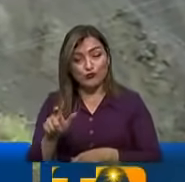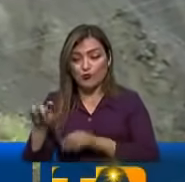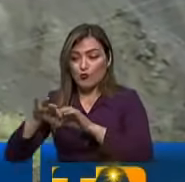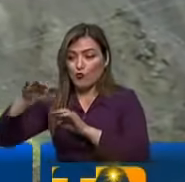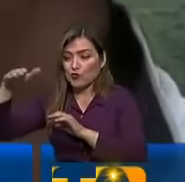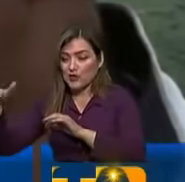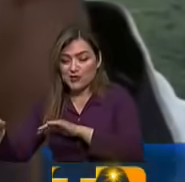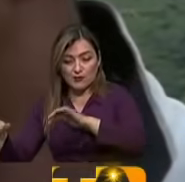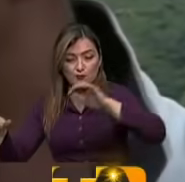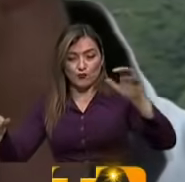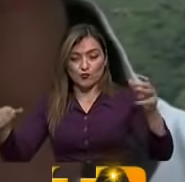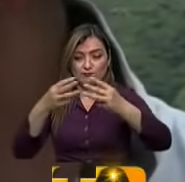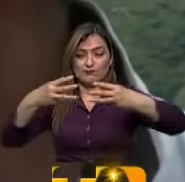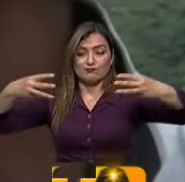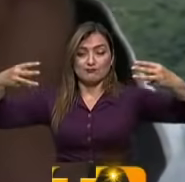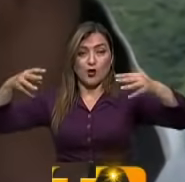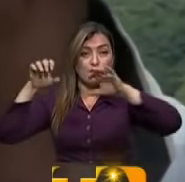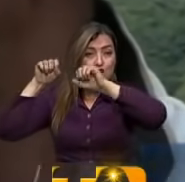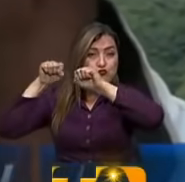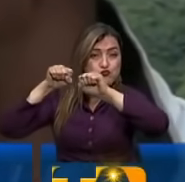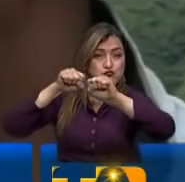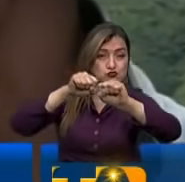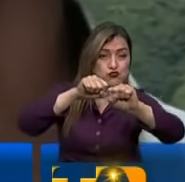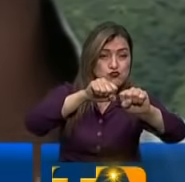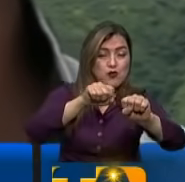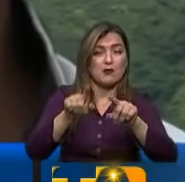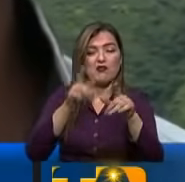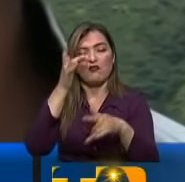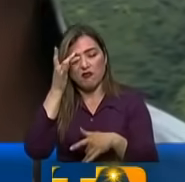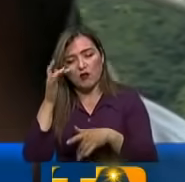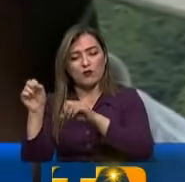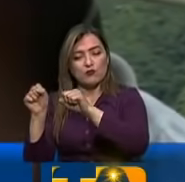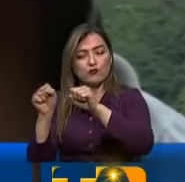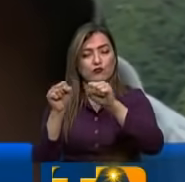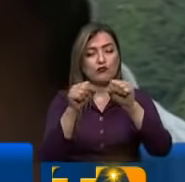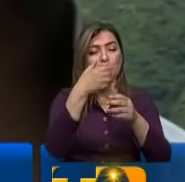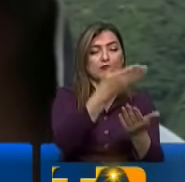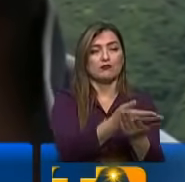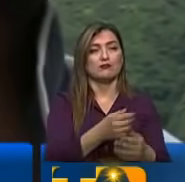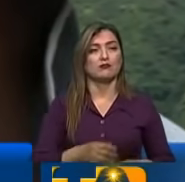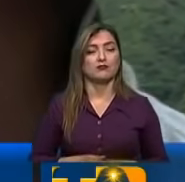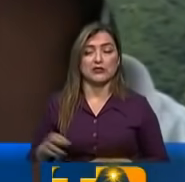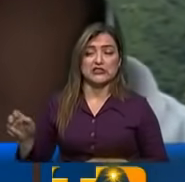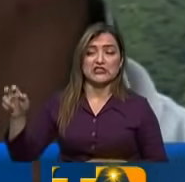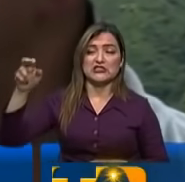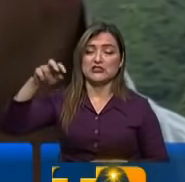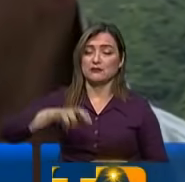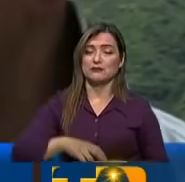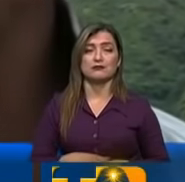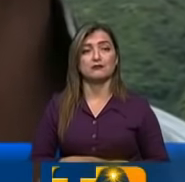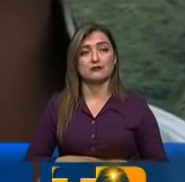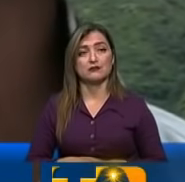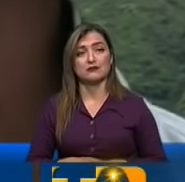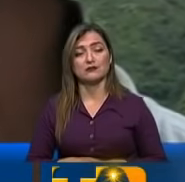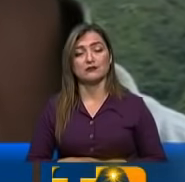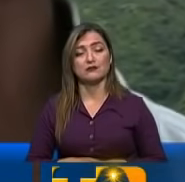a montaña. Sí, una otra que otra persona están pasando, cuando pasan enfermos más que todo, no avanzan a subir arriba, ellos pasan, se